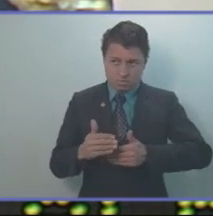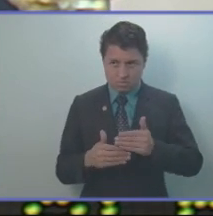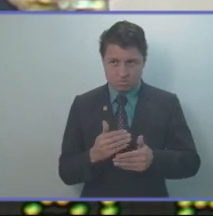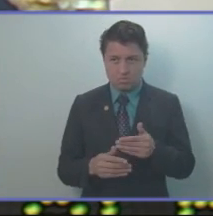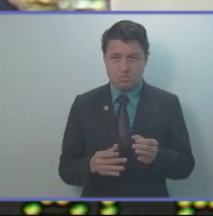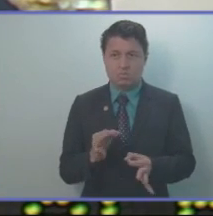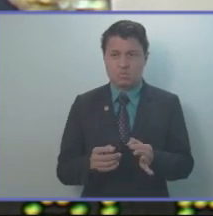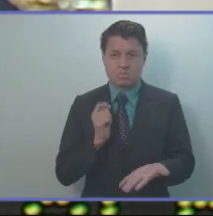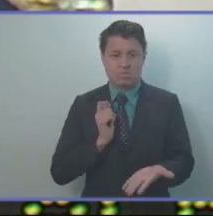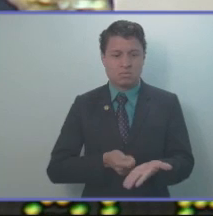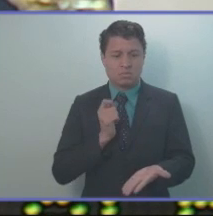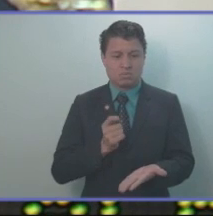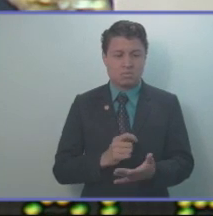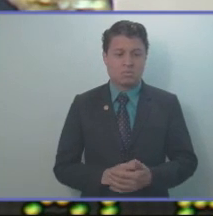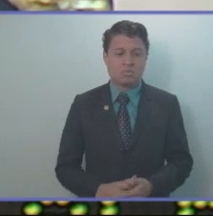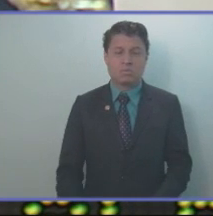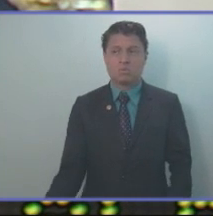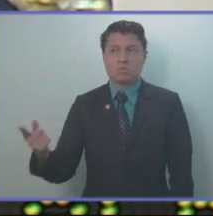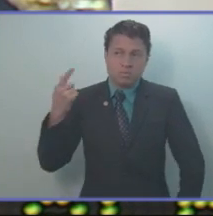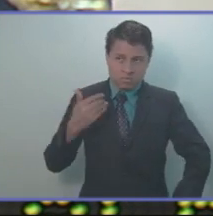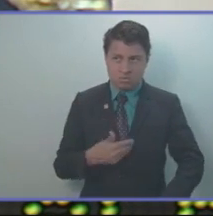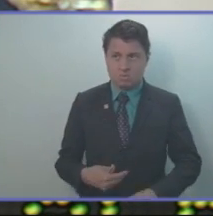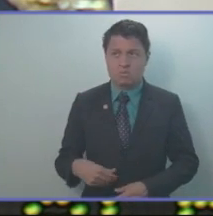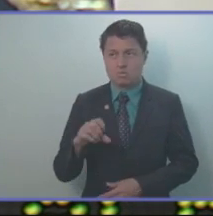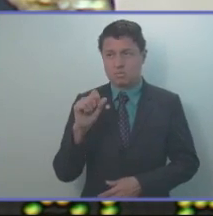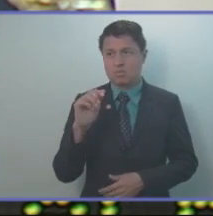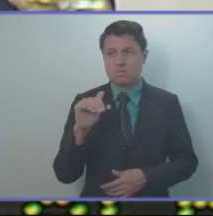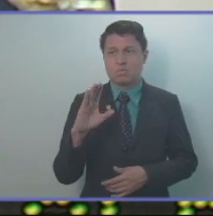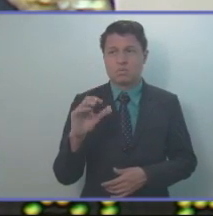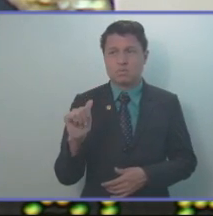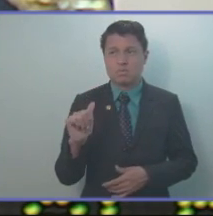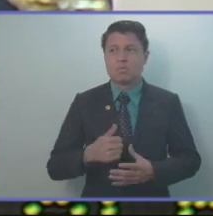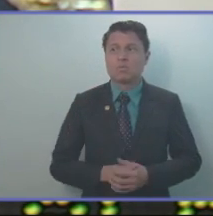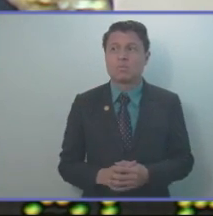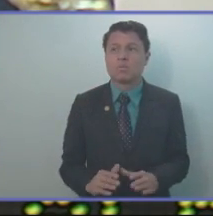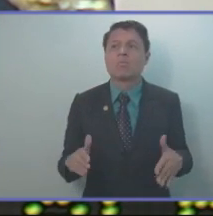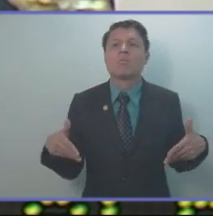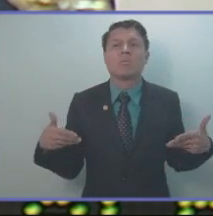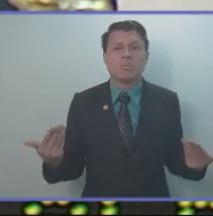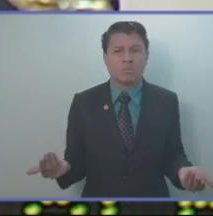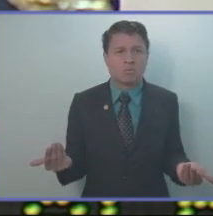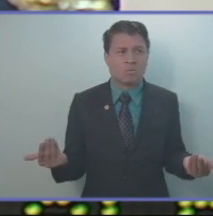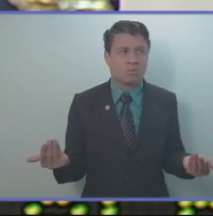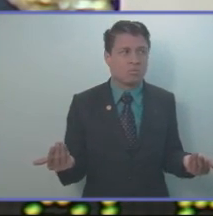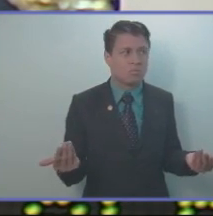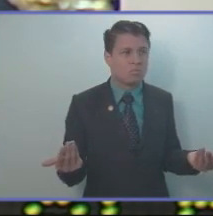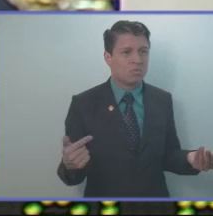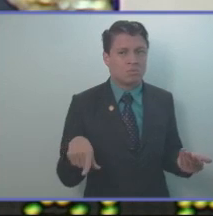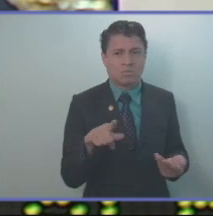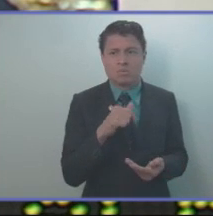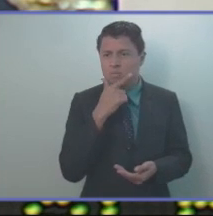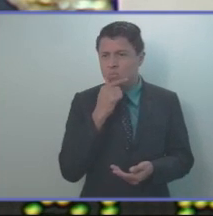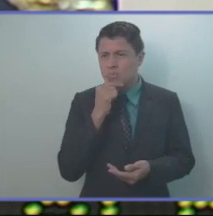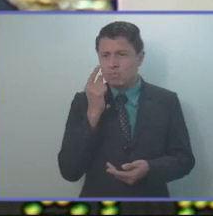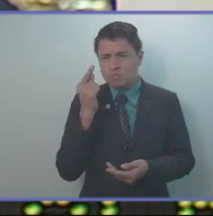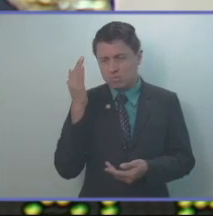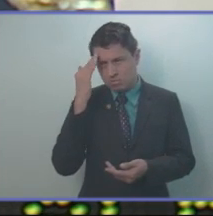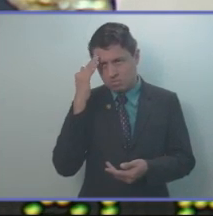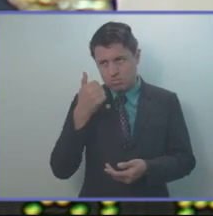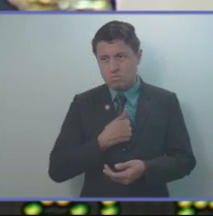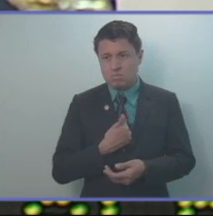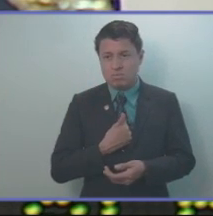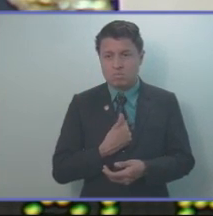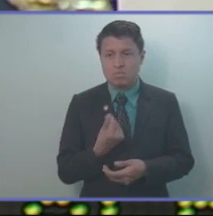judicial el expresidente Saca, de cómo les interesaba más apropiarse del